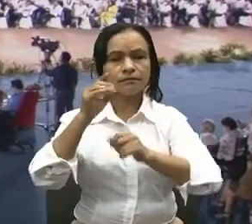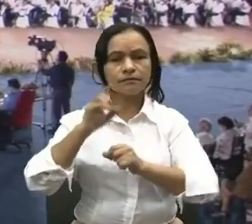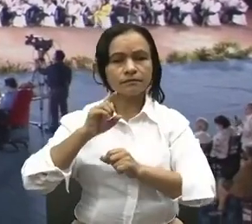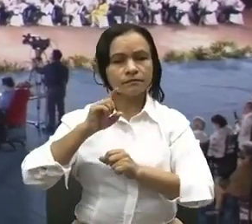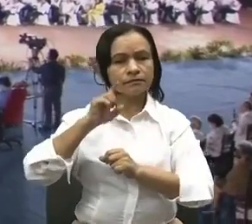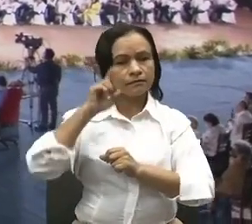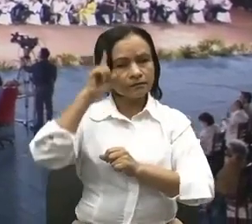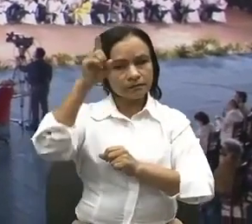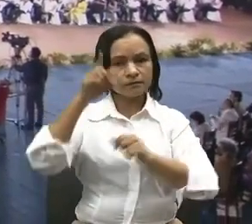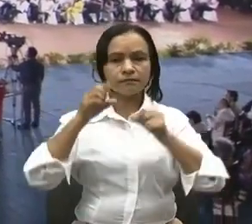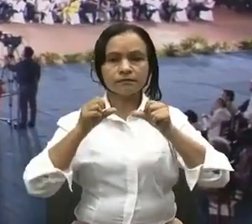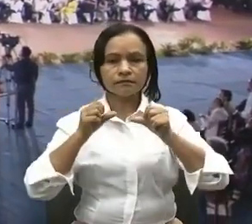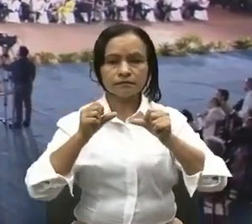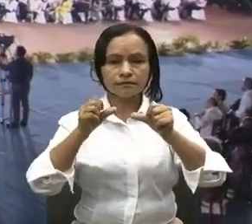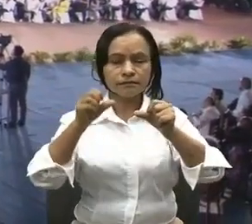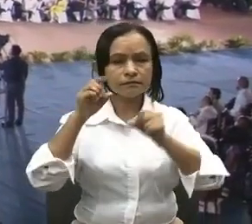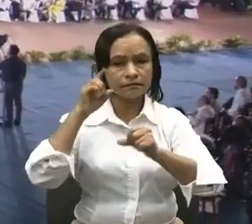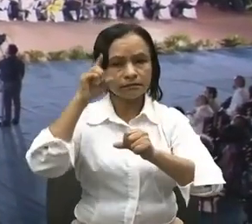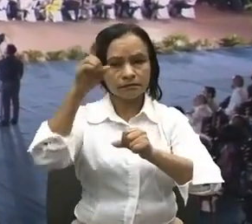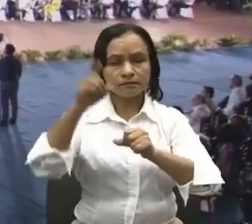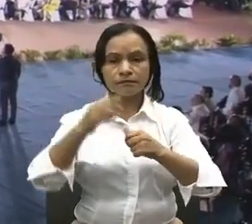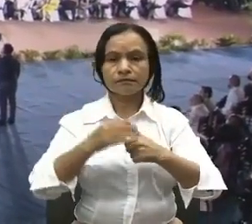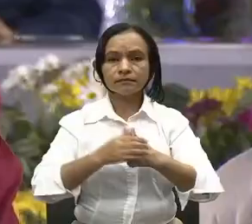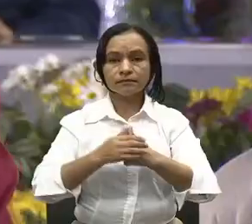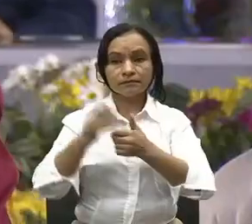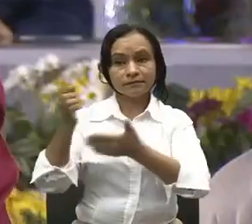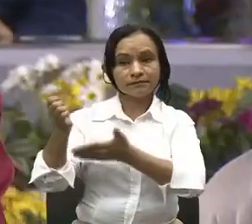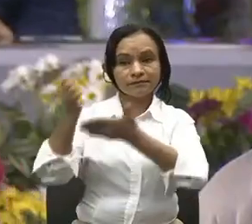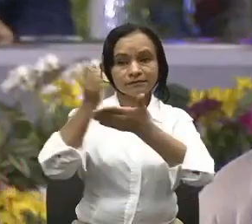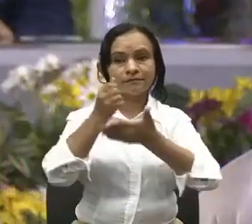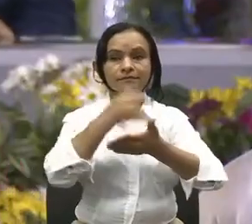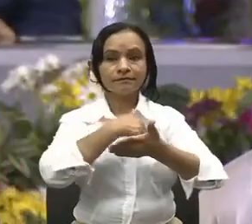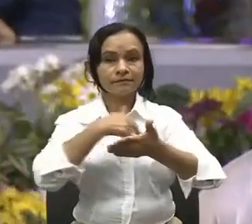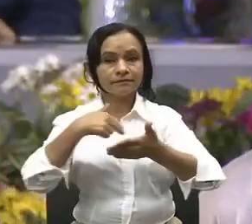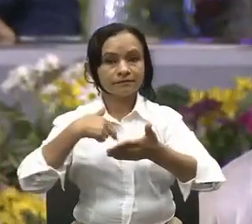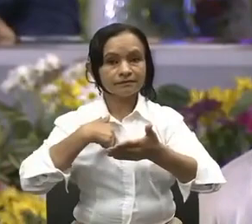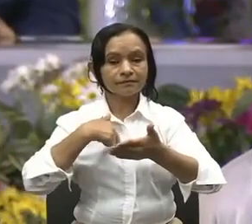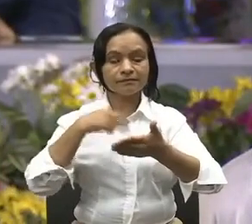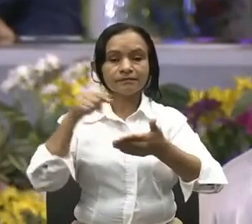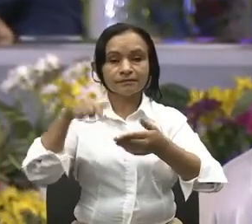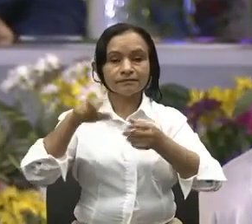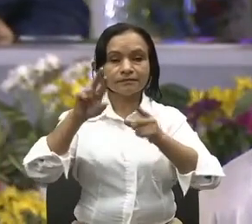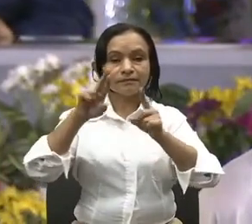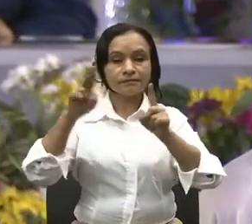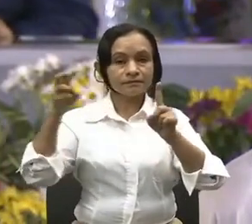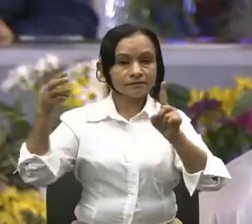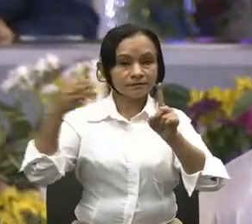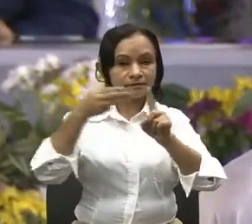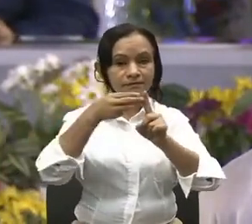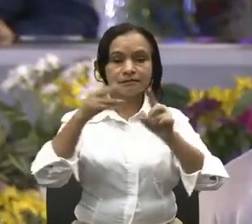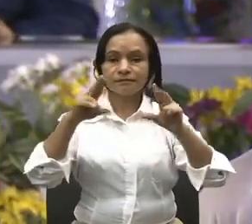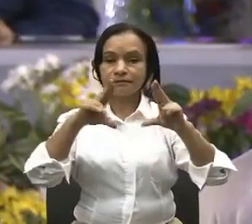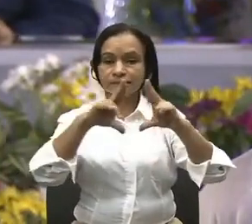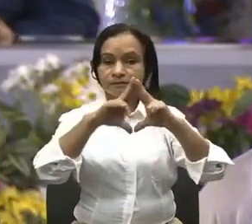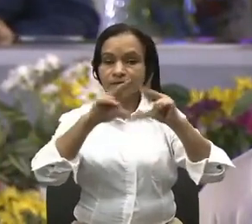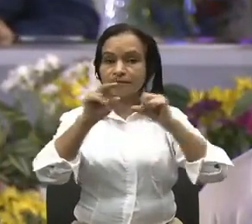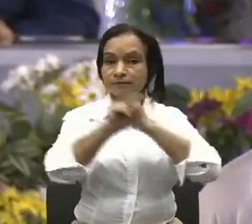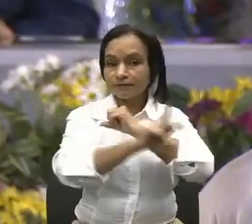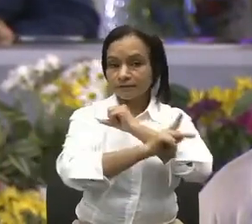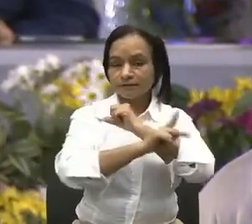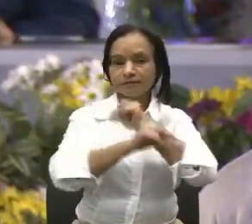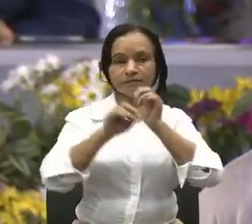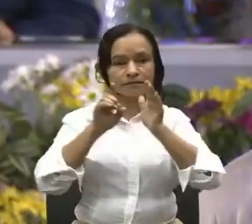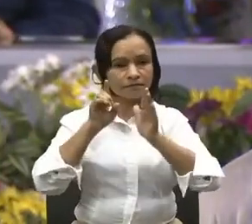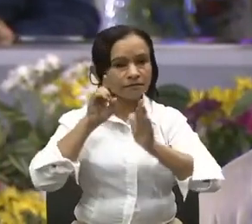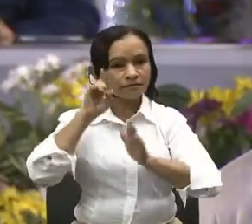desarrollando y que nos han instalado en la región como un país que está